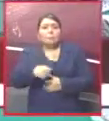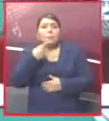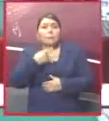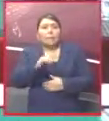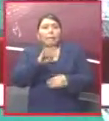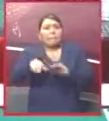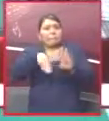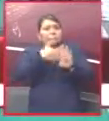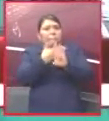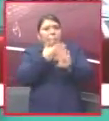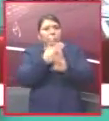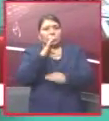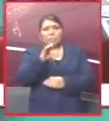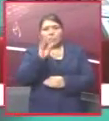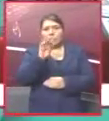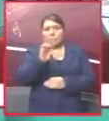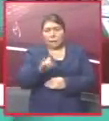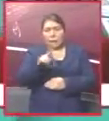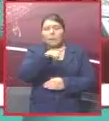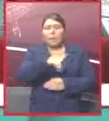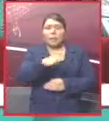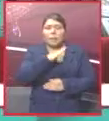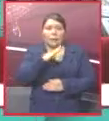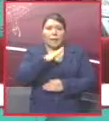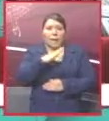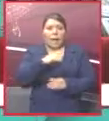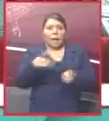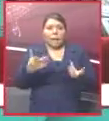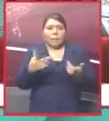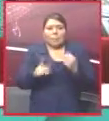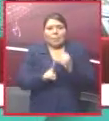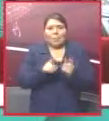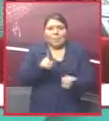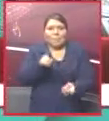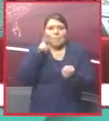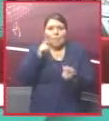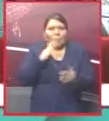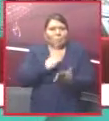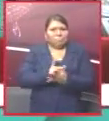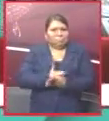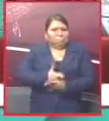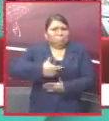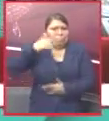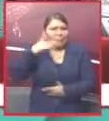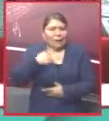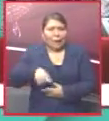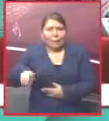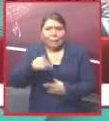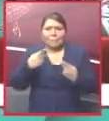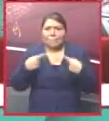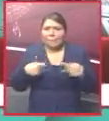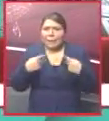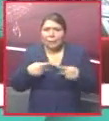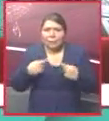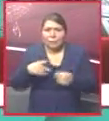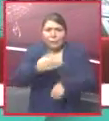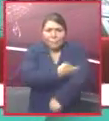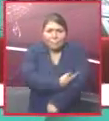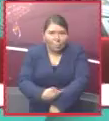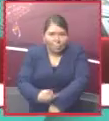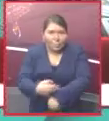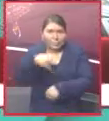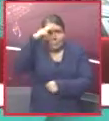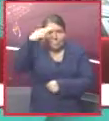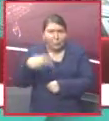cobros excesivos en perjuicio de la economía de las familias mexicanas, quienes en el último semestre han presentado ante la